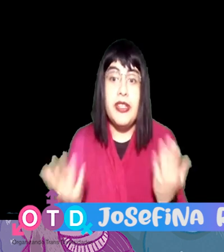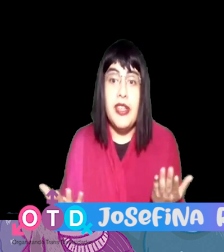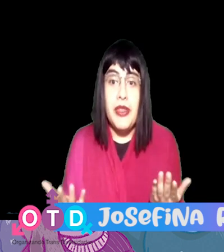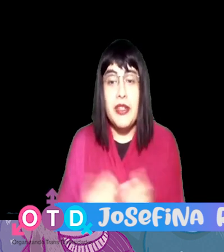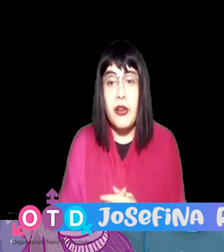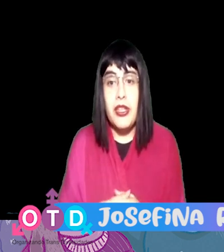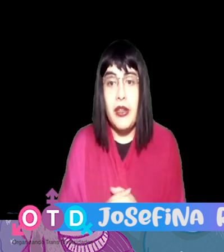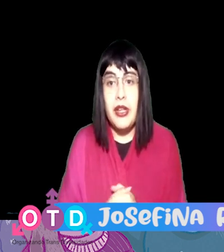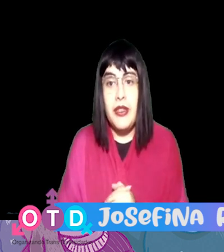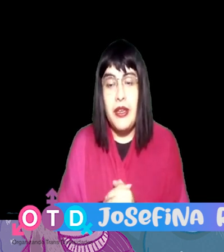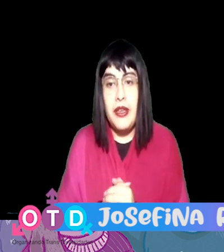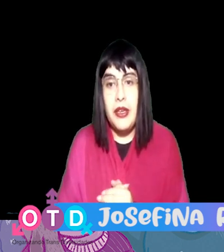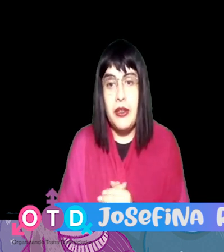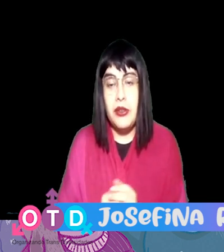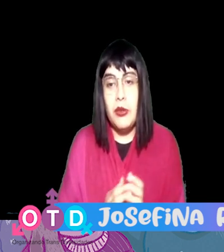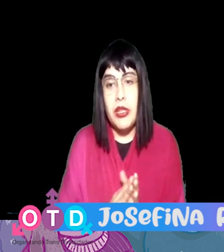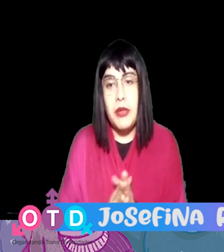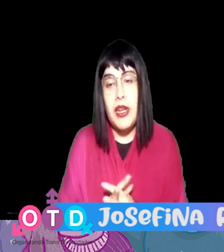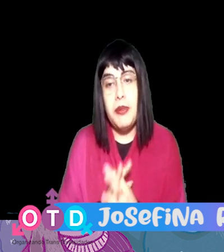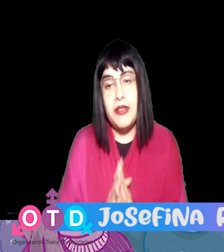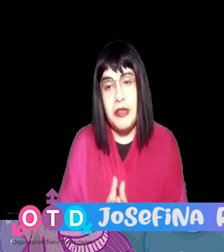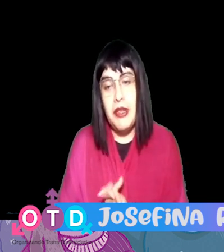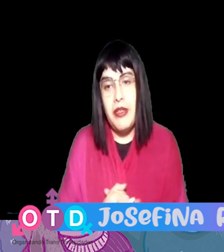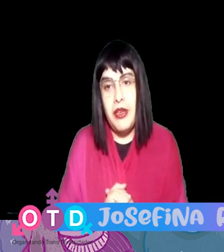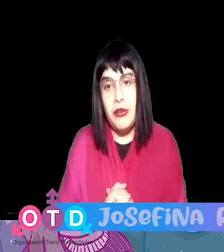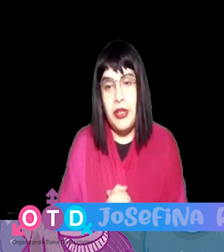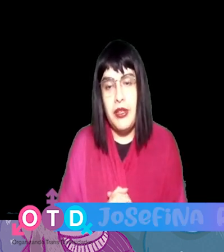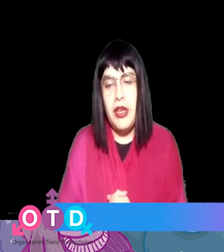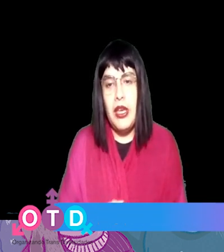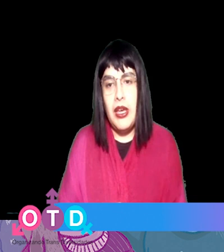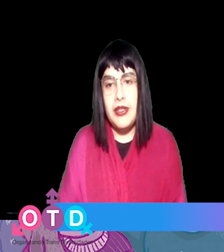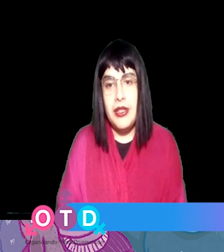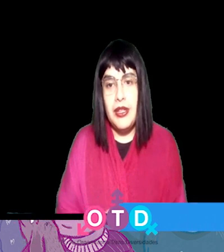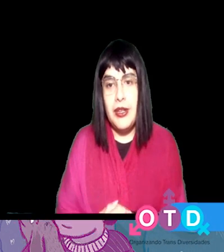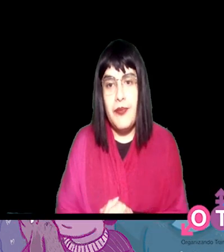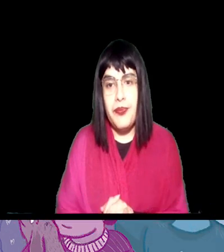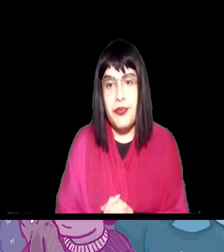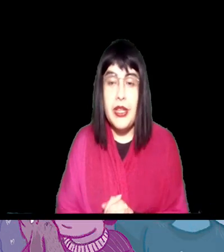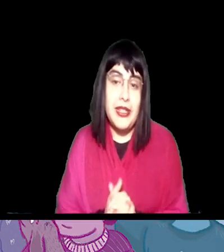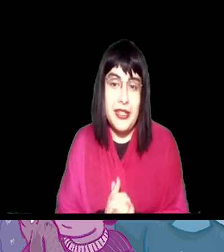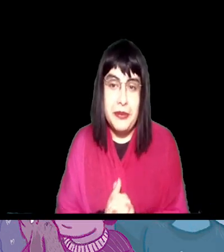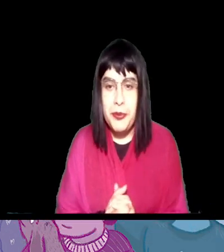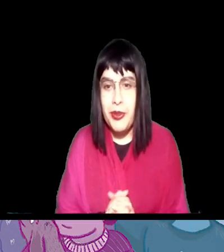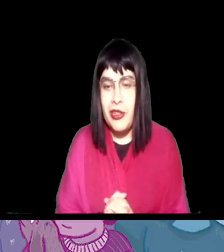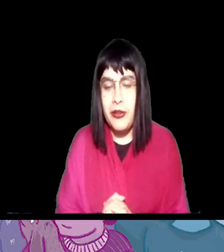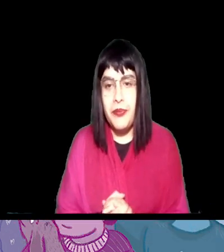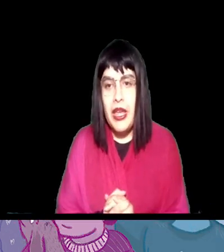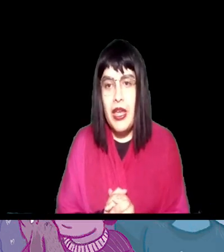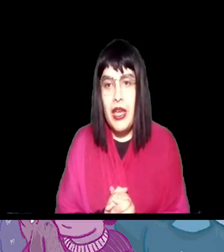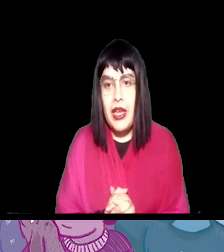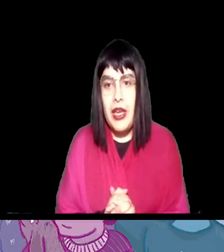Y bueno, Cris, además de ser coordinadora de OTEDUCA, también es la presidenta de OTD. Así que gracias, Cris, por